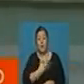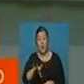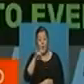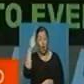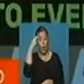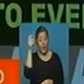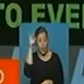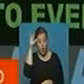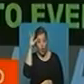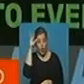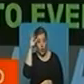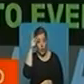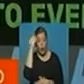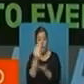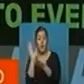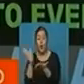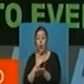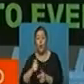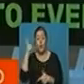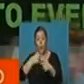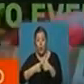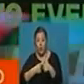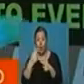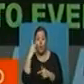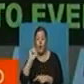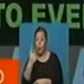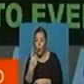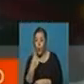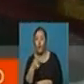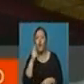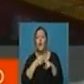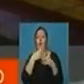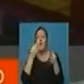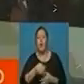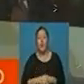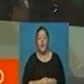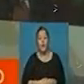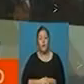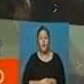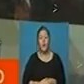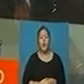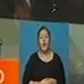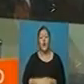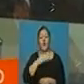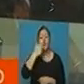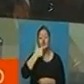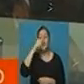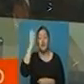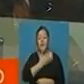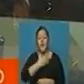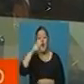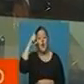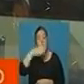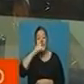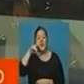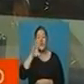lo corrieron con un juicio político en el 2001. Su nombre original era Joseph Ejército. ¿Y por qué se cambió de apellido? Bueno, porque él,